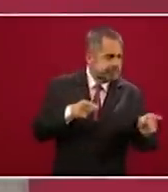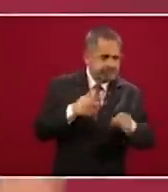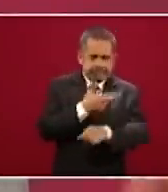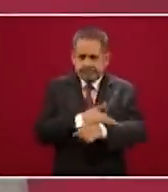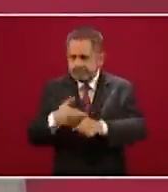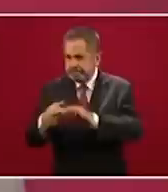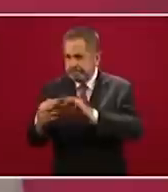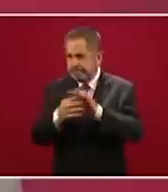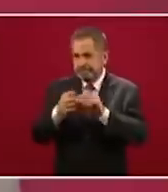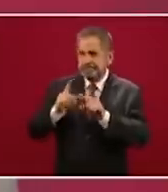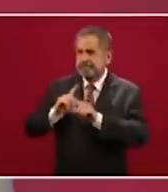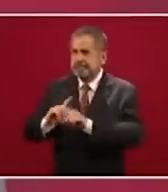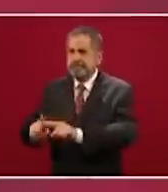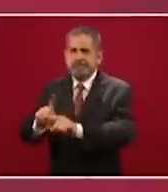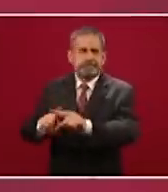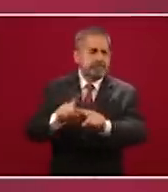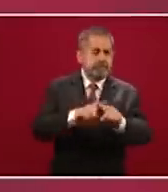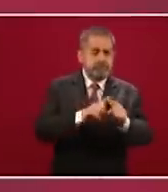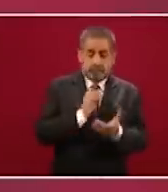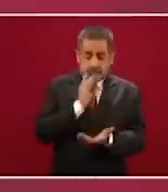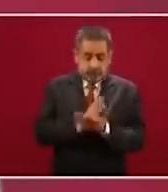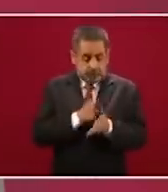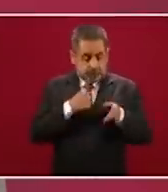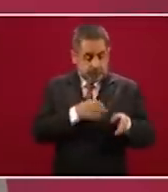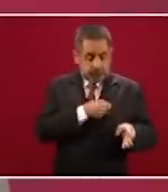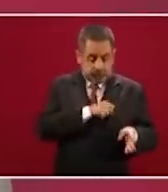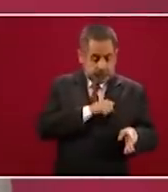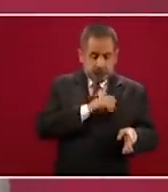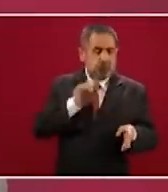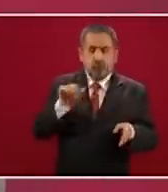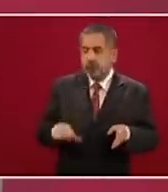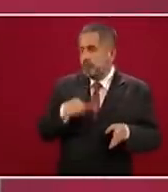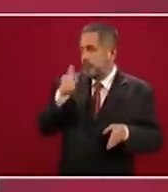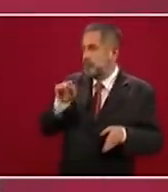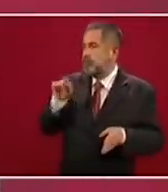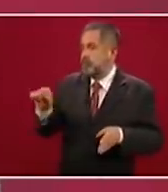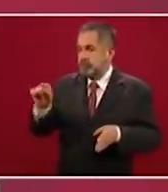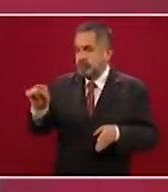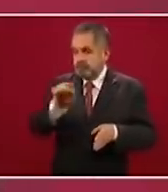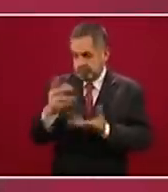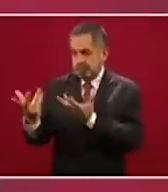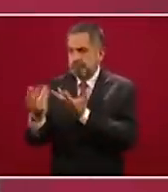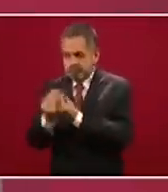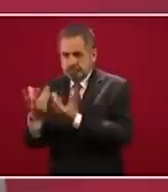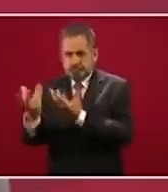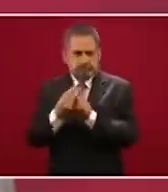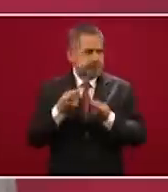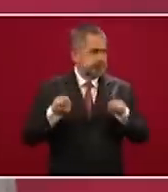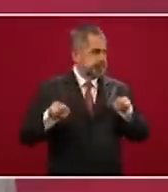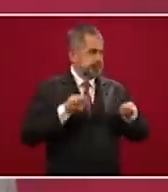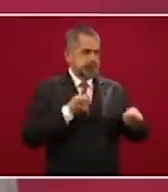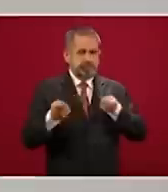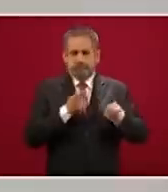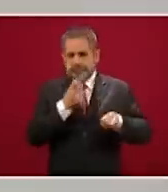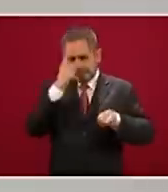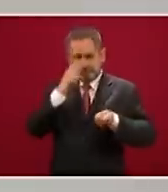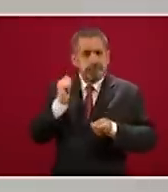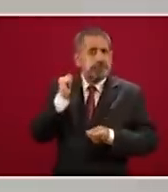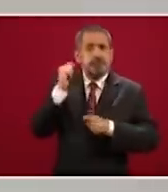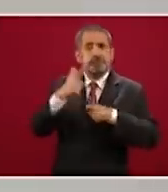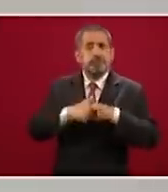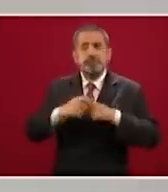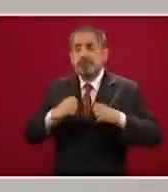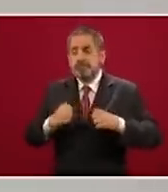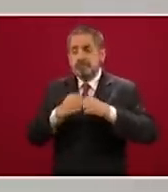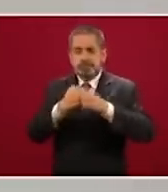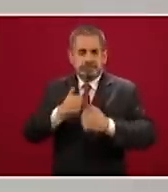manera multisectorial, no solamente en el ámbito del sector salud, la preparación y la coordinación de la respuesta ante